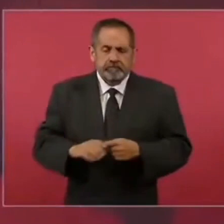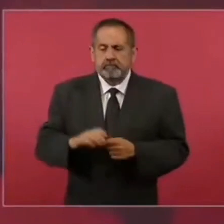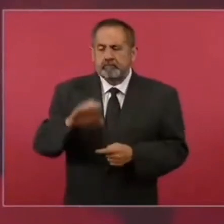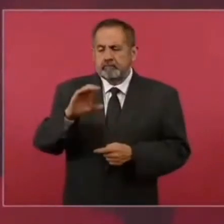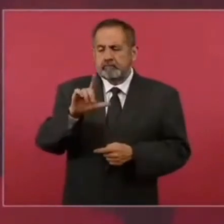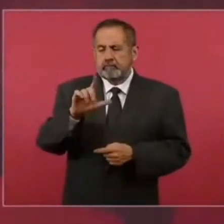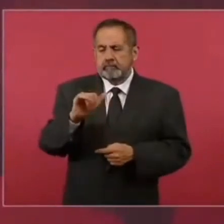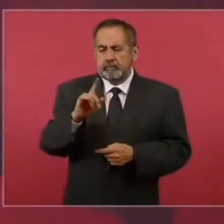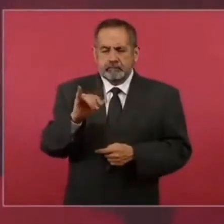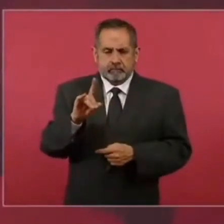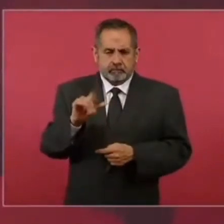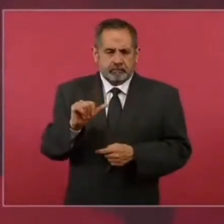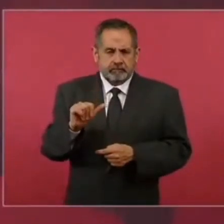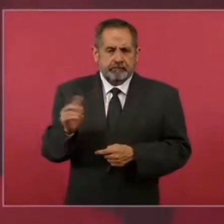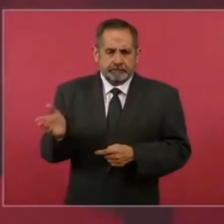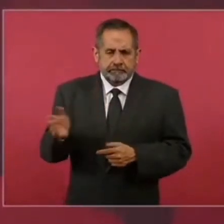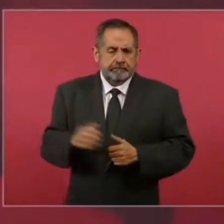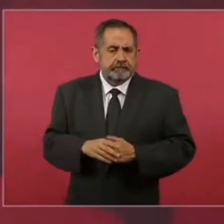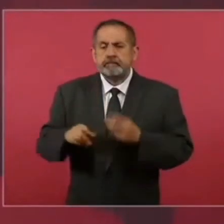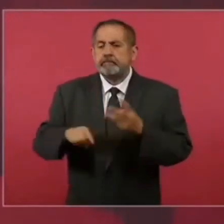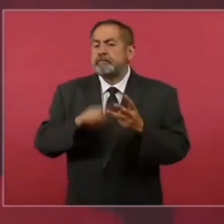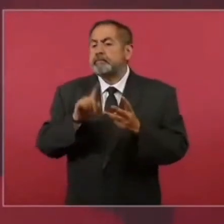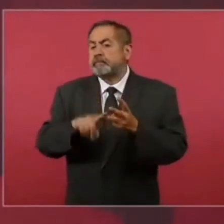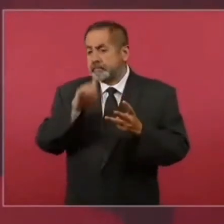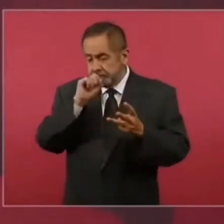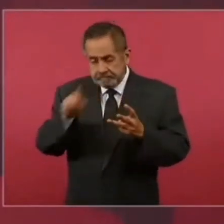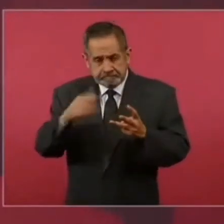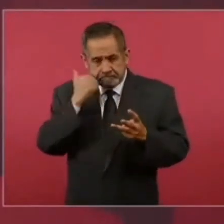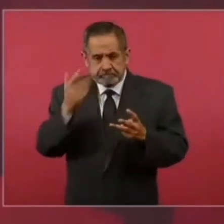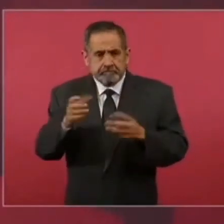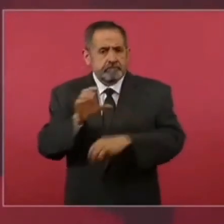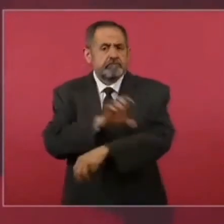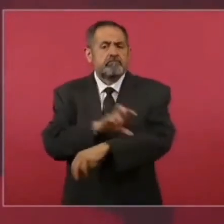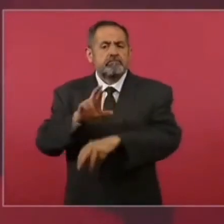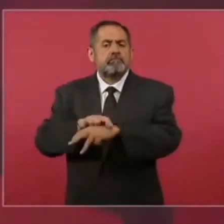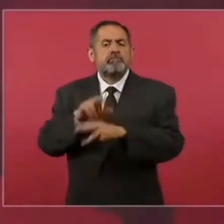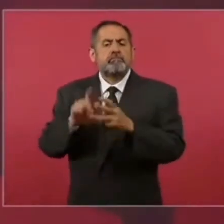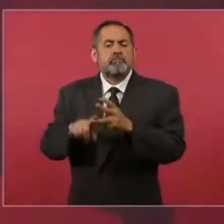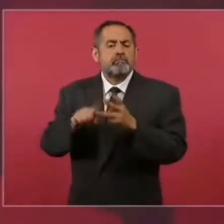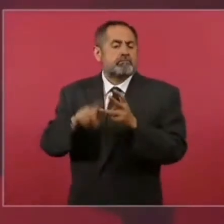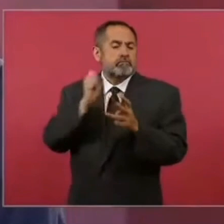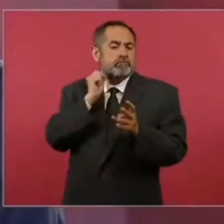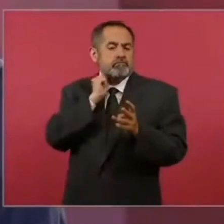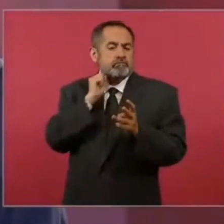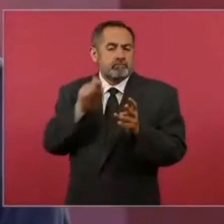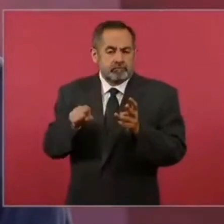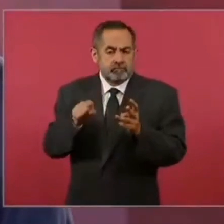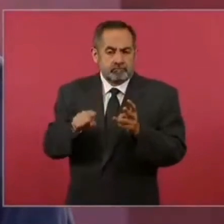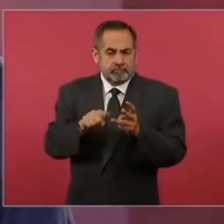Claudia Sheinbaum, como el coordinador de los senadores,